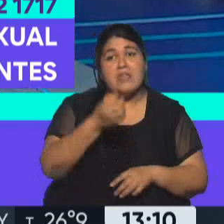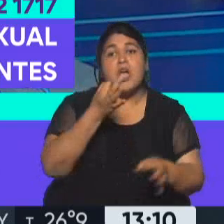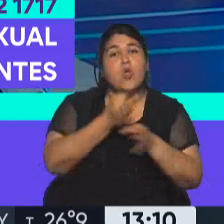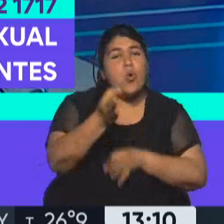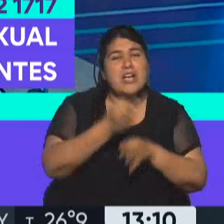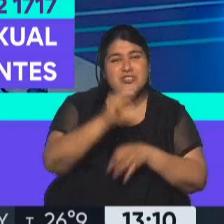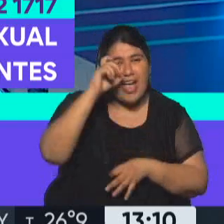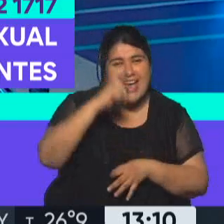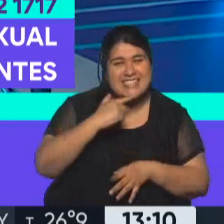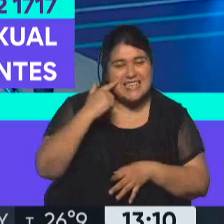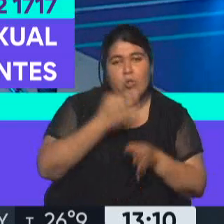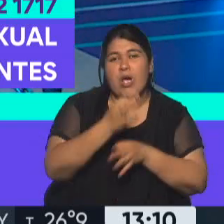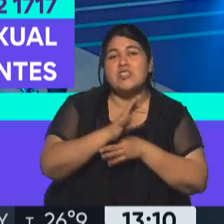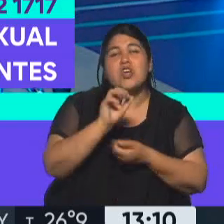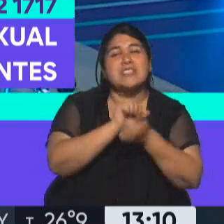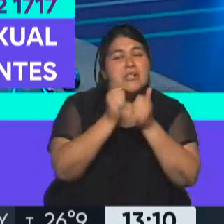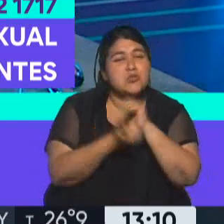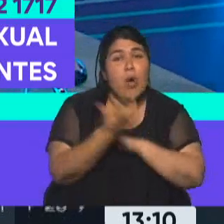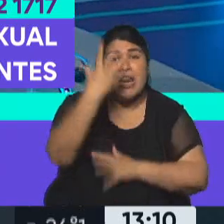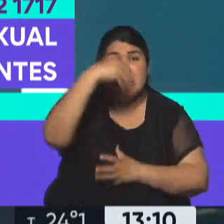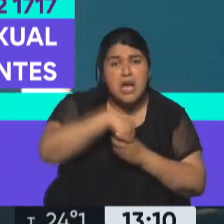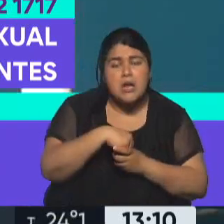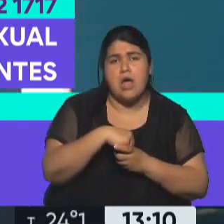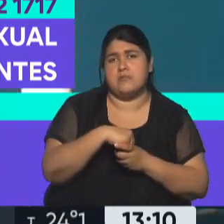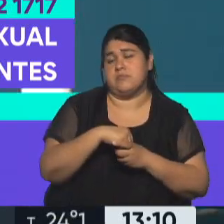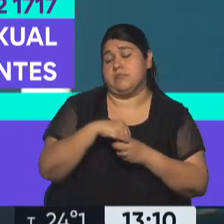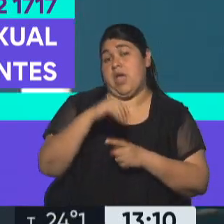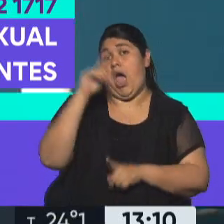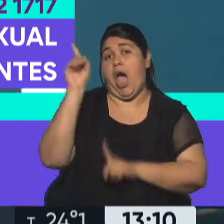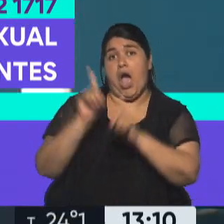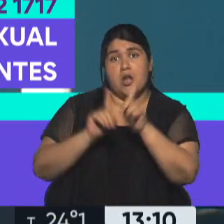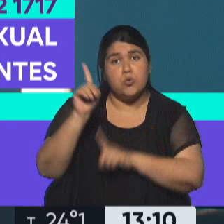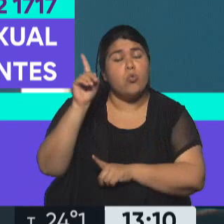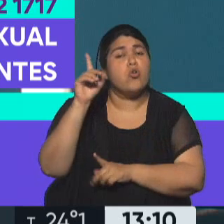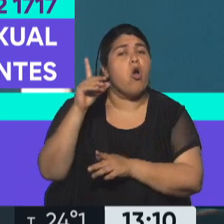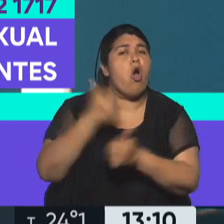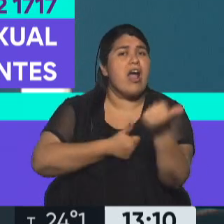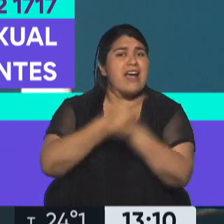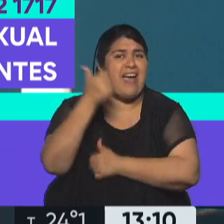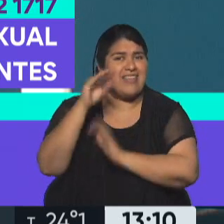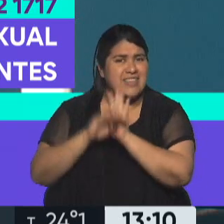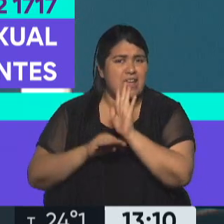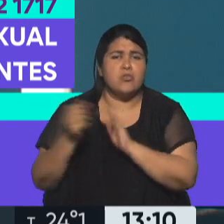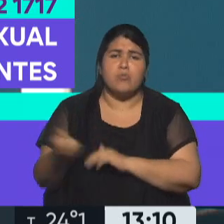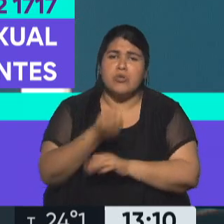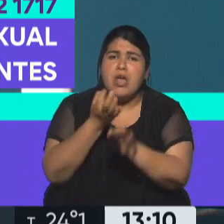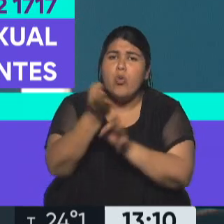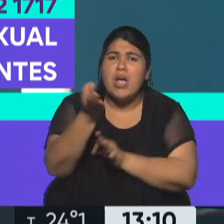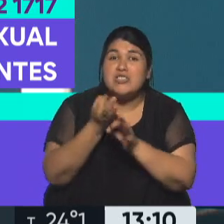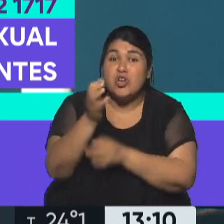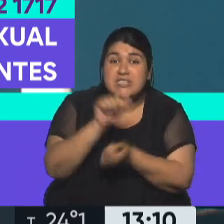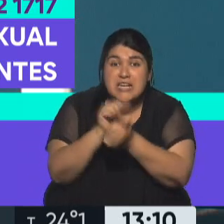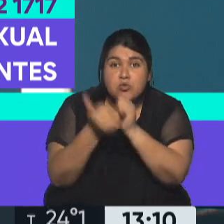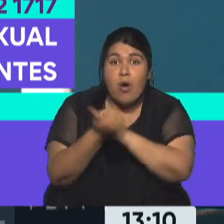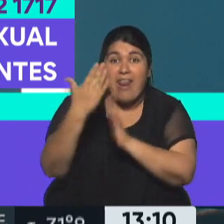sexual integral, sobre todo porque en campaña hubo algunos candidatos que proponían precisamente la educación sexual en las casas. Bueno, muchas veces la educación